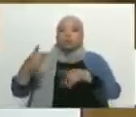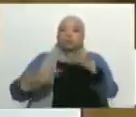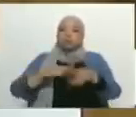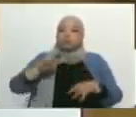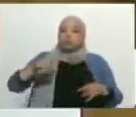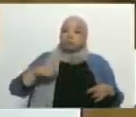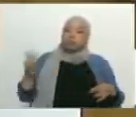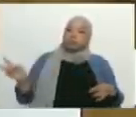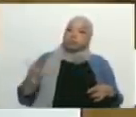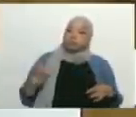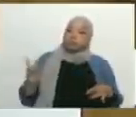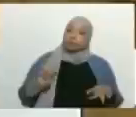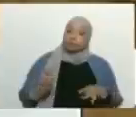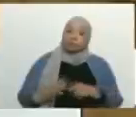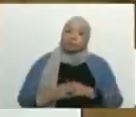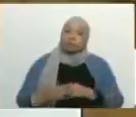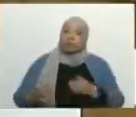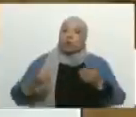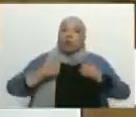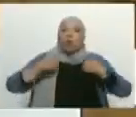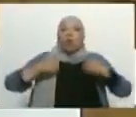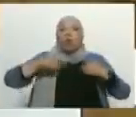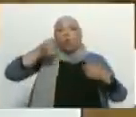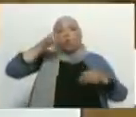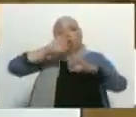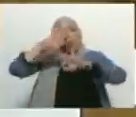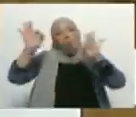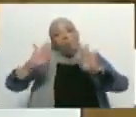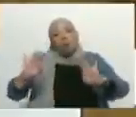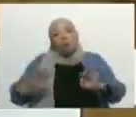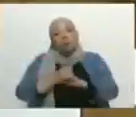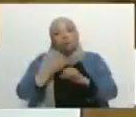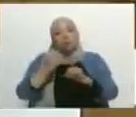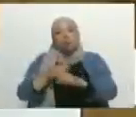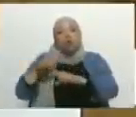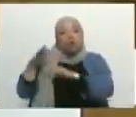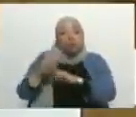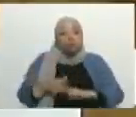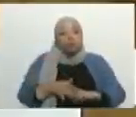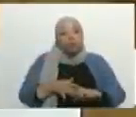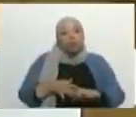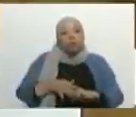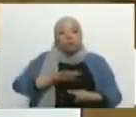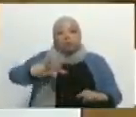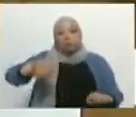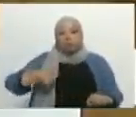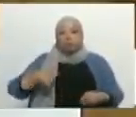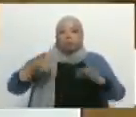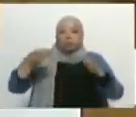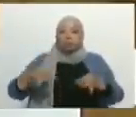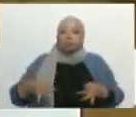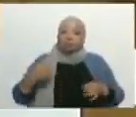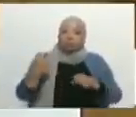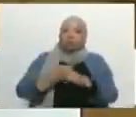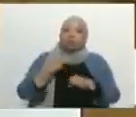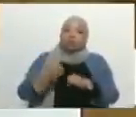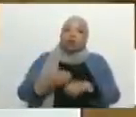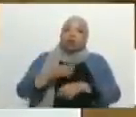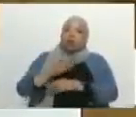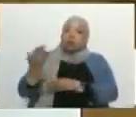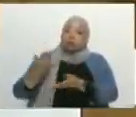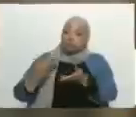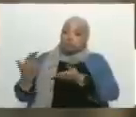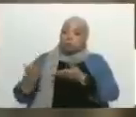diputados, contra todas las formas de discriminación, para que queden establecidas allí las